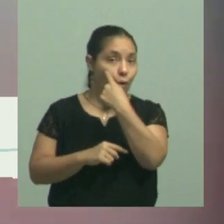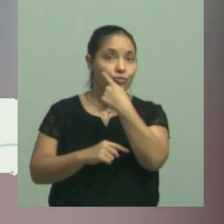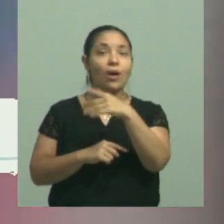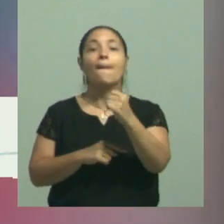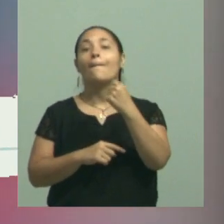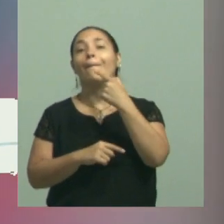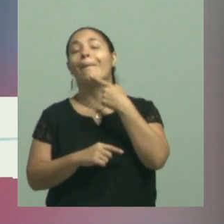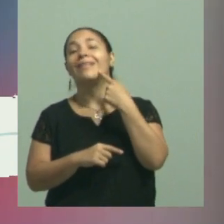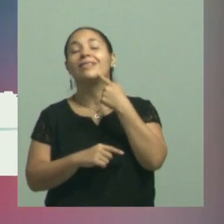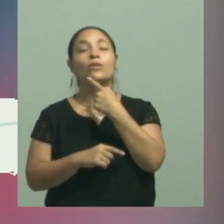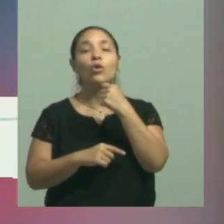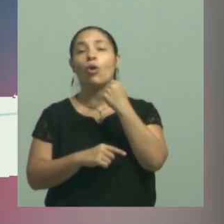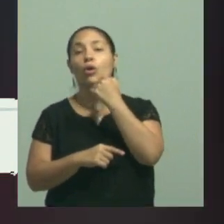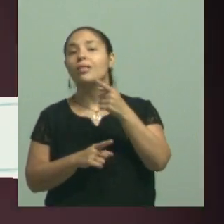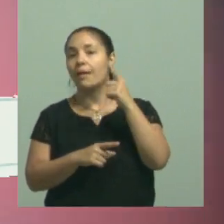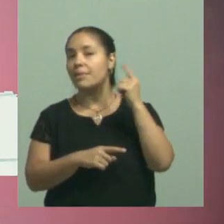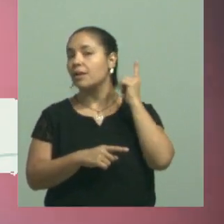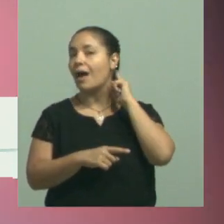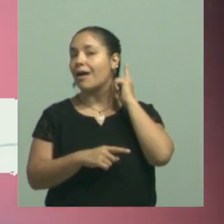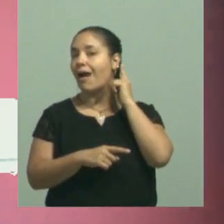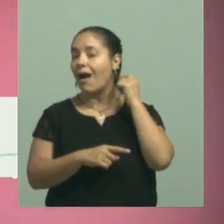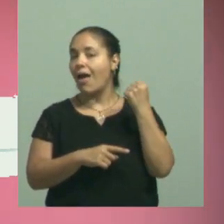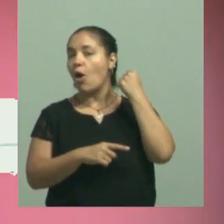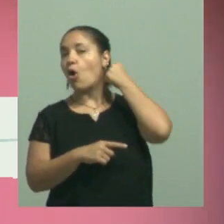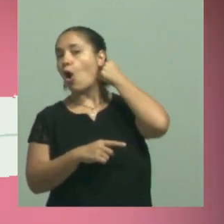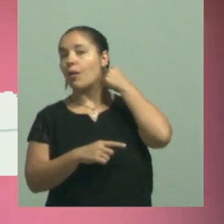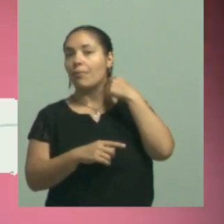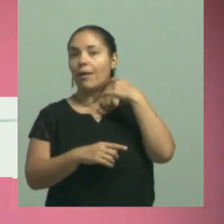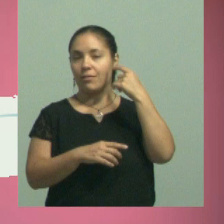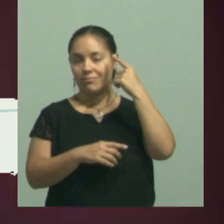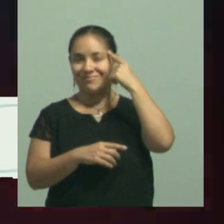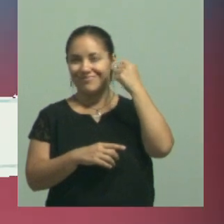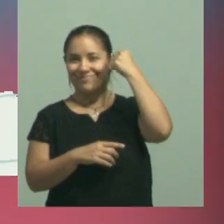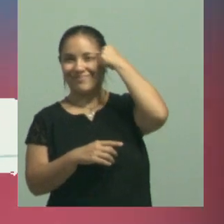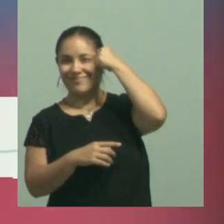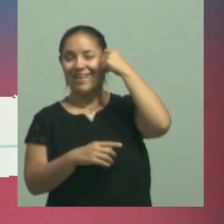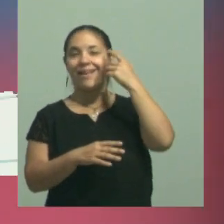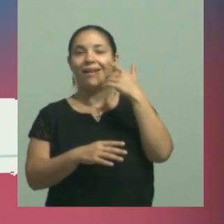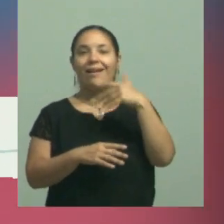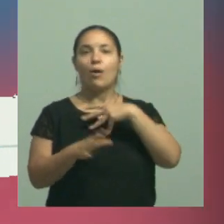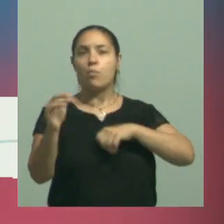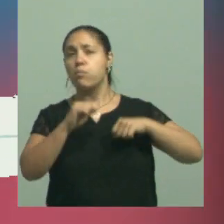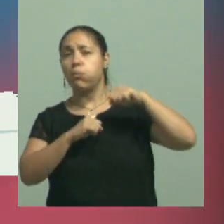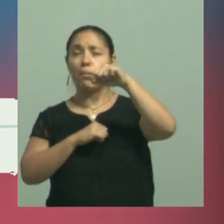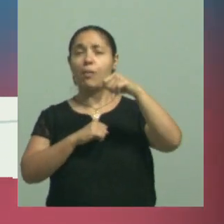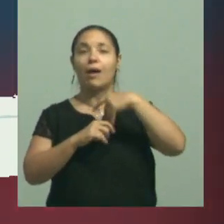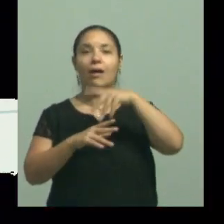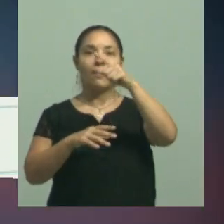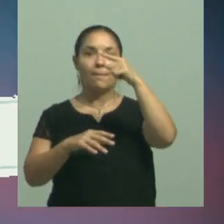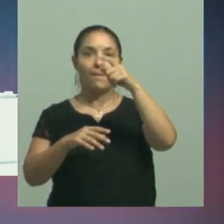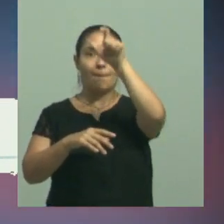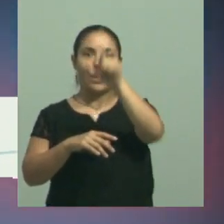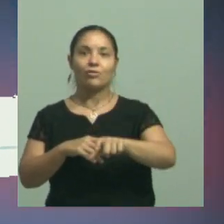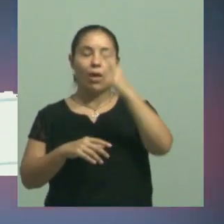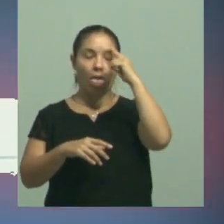acá la parte de atrás, las orejas o la sien, son lugares muy fáciles para una persona que no sabe de ubicarlos. Porque en el cuerpo